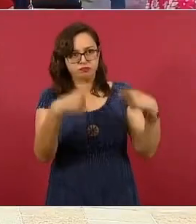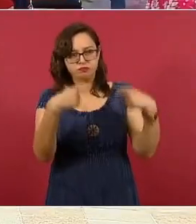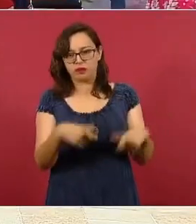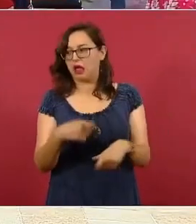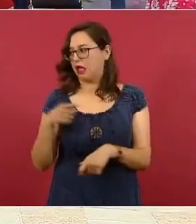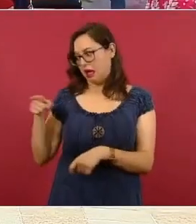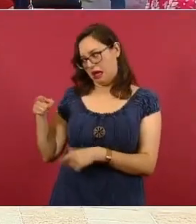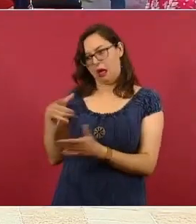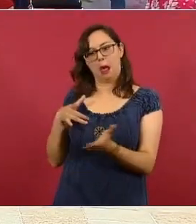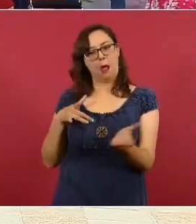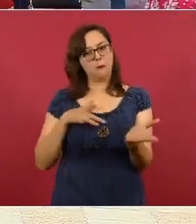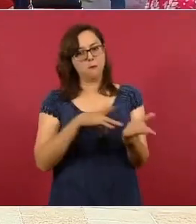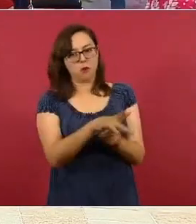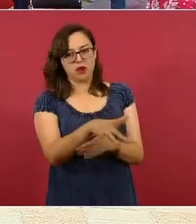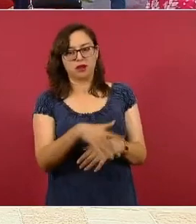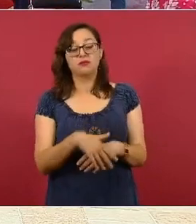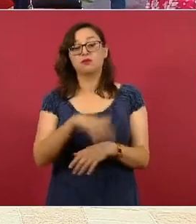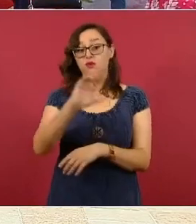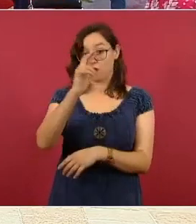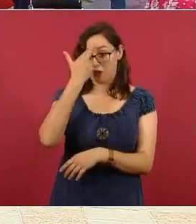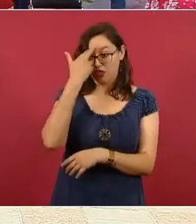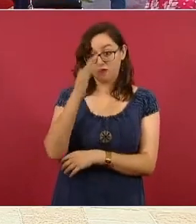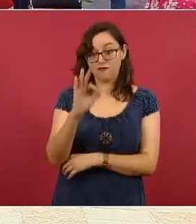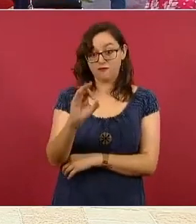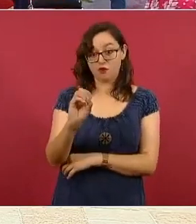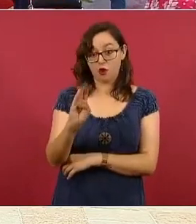como lo hicieron cuando el FOBAPROA,